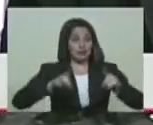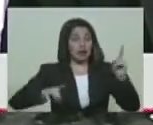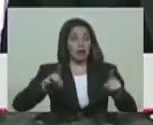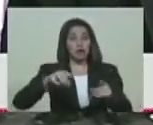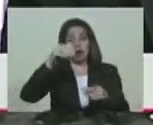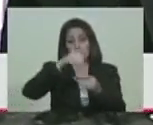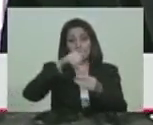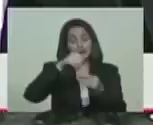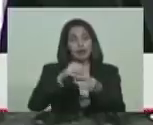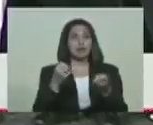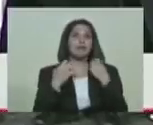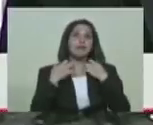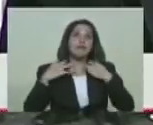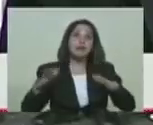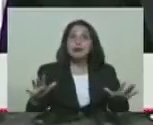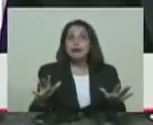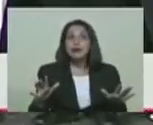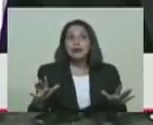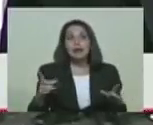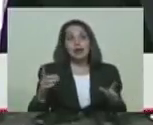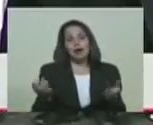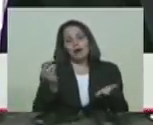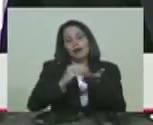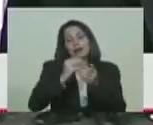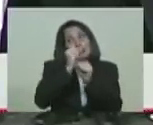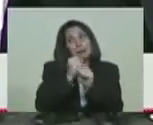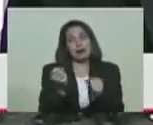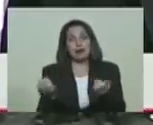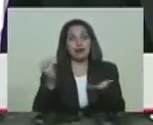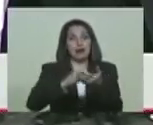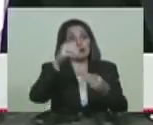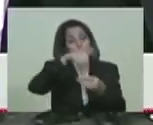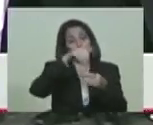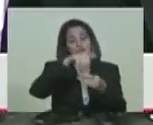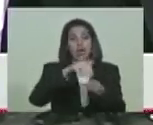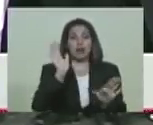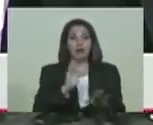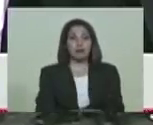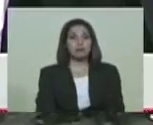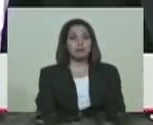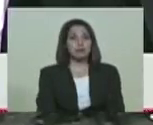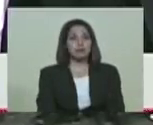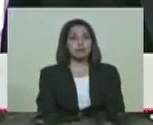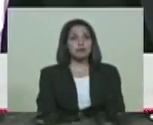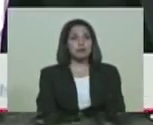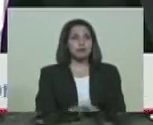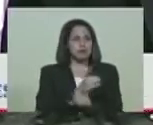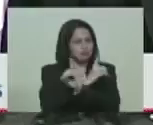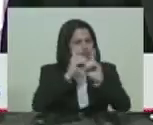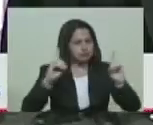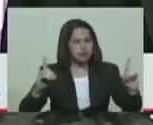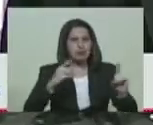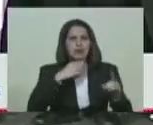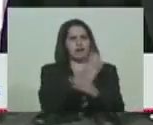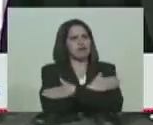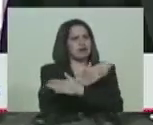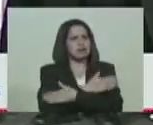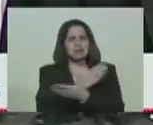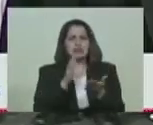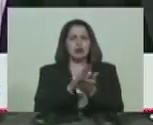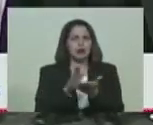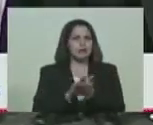candidatos que no ganaron, inténtenlo de nuevo. En Venezuela y garantía para la democracia y la participación, mis felicitaciones